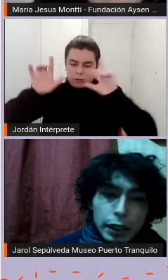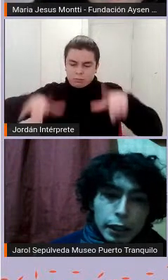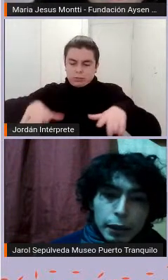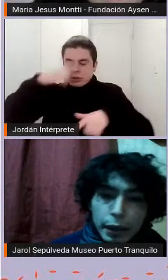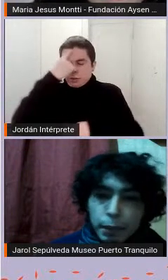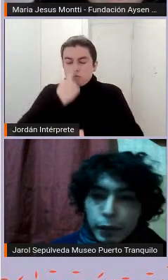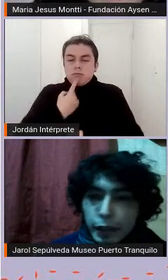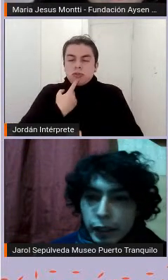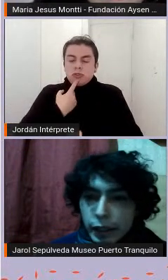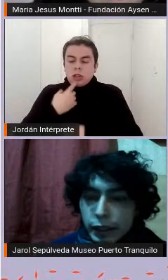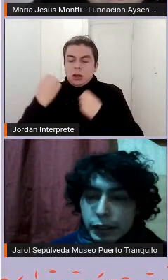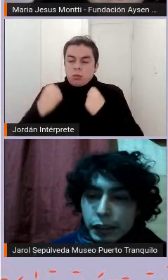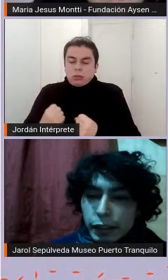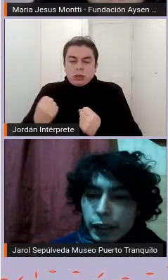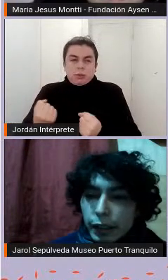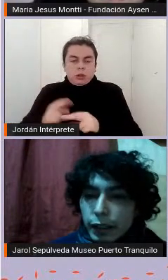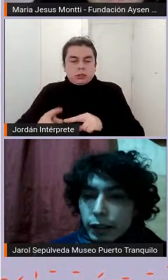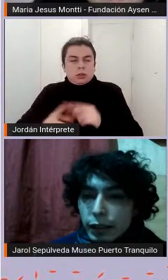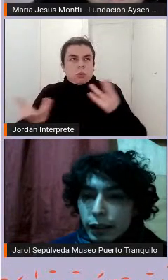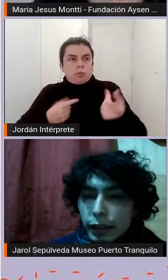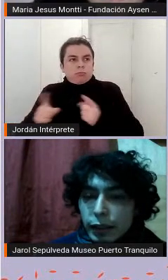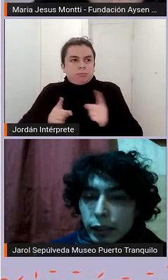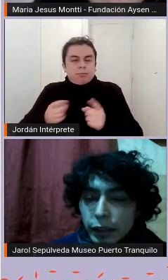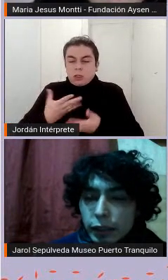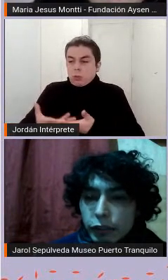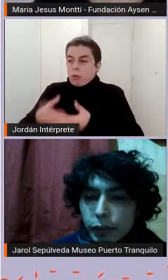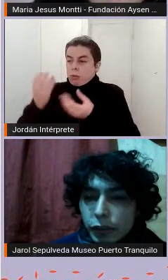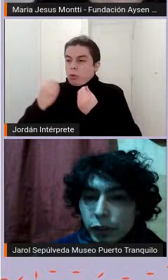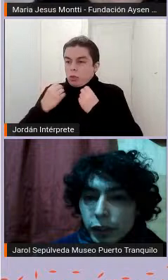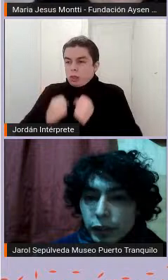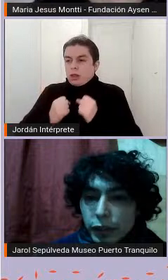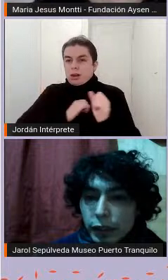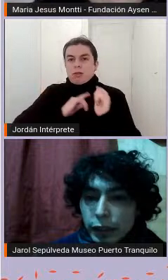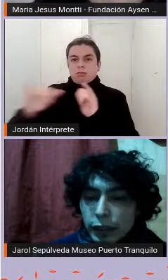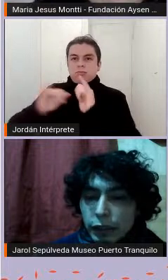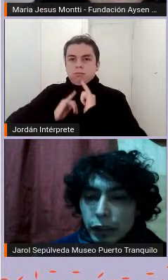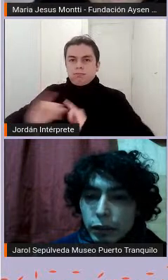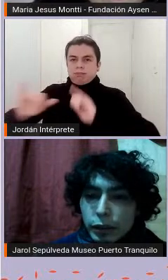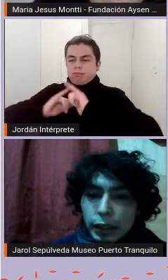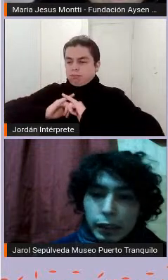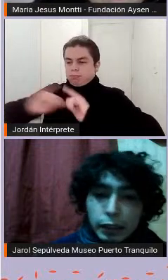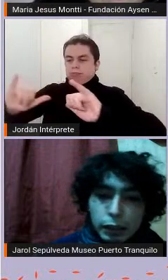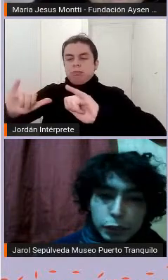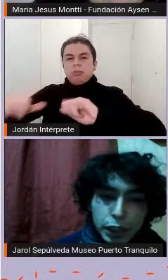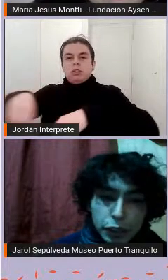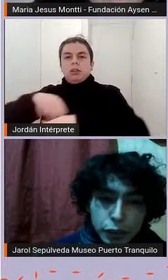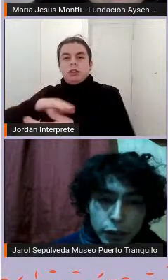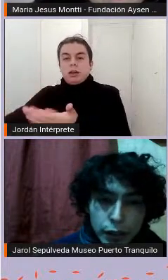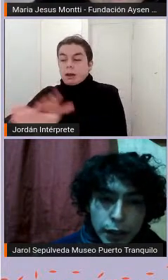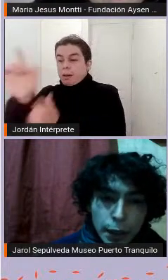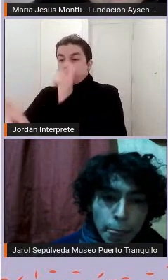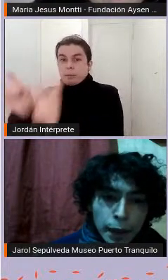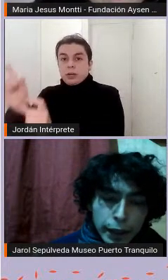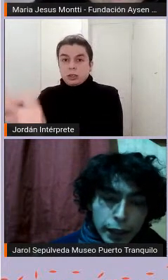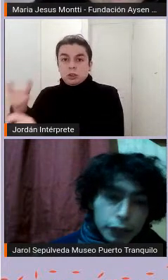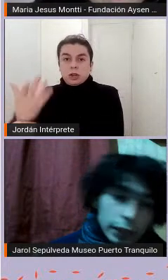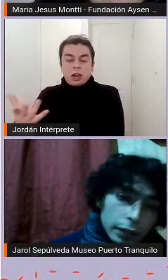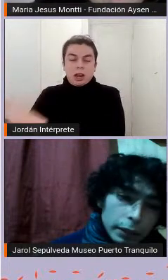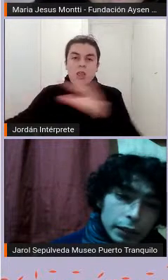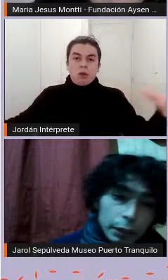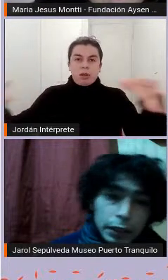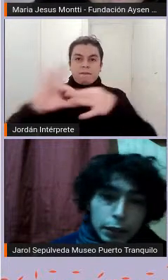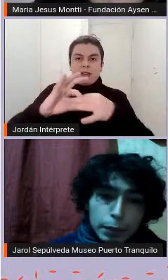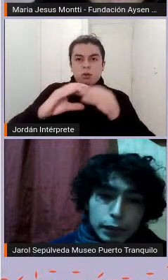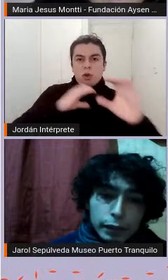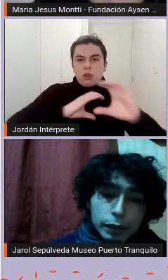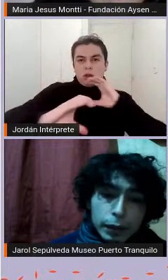intención es poder llevar a la gente esta información, hacer este vínculo, este canal de comunicación.